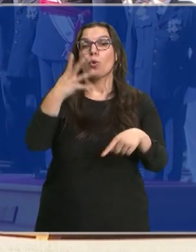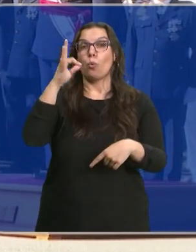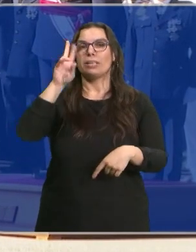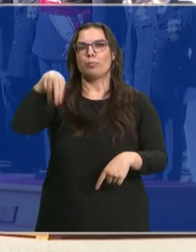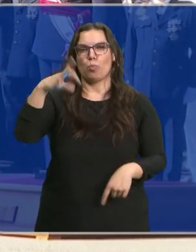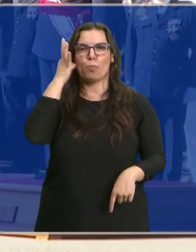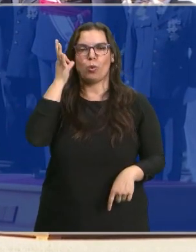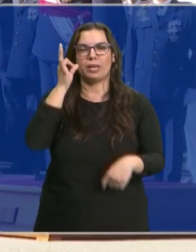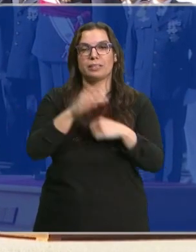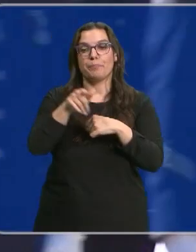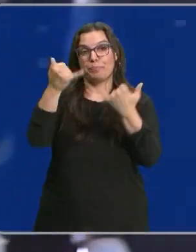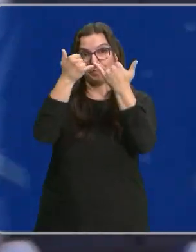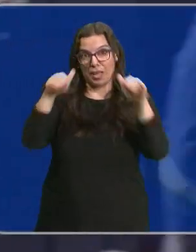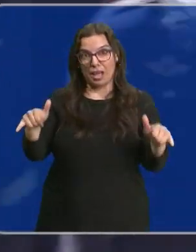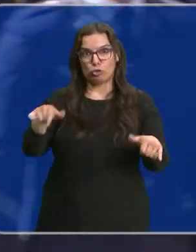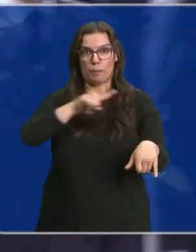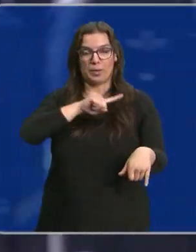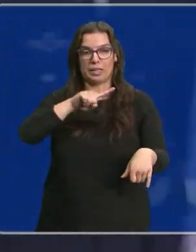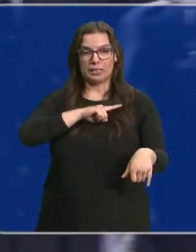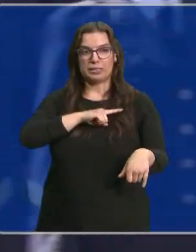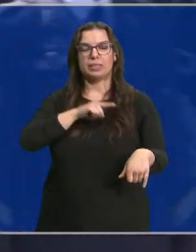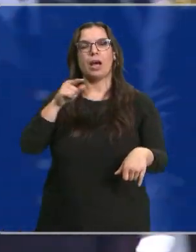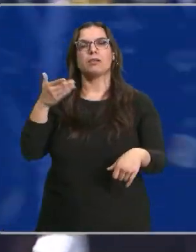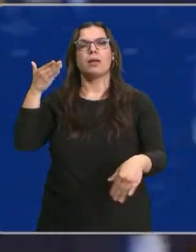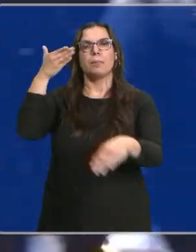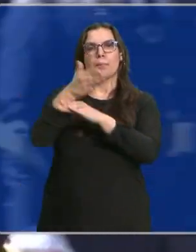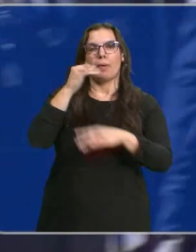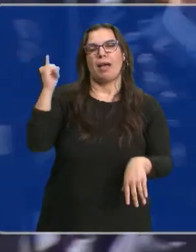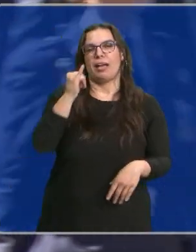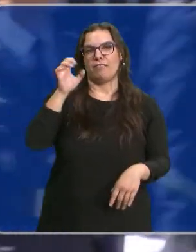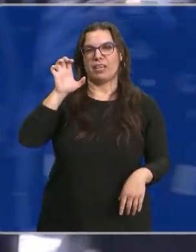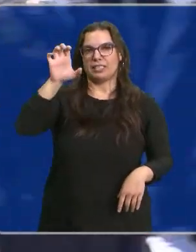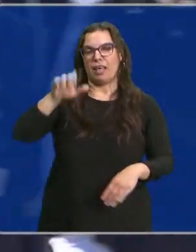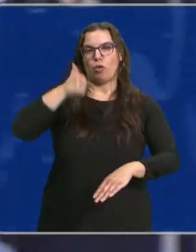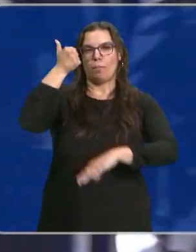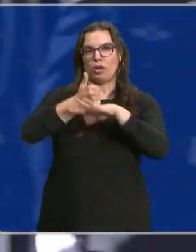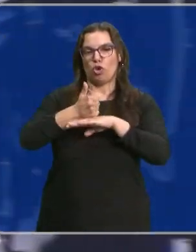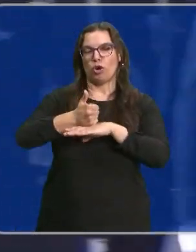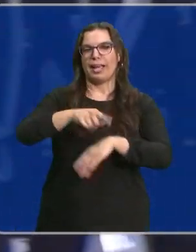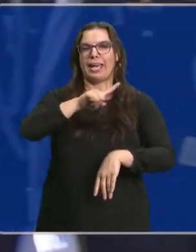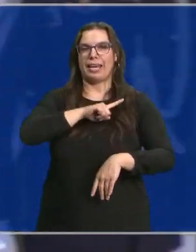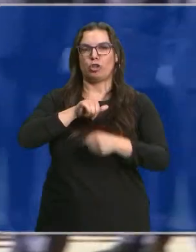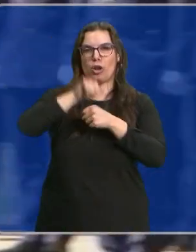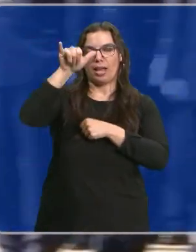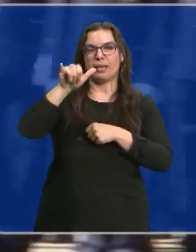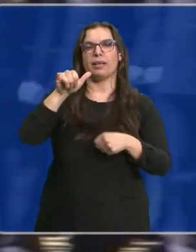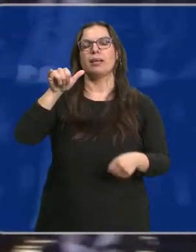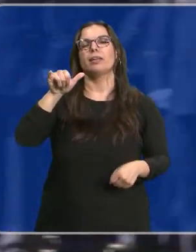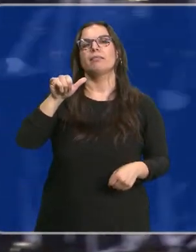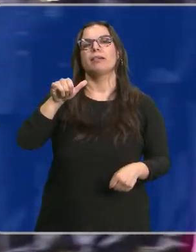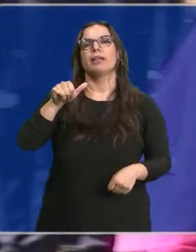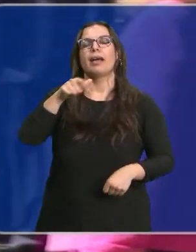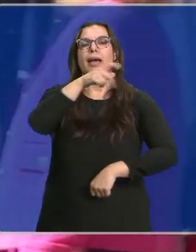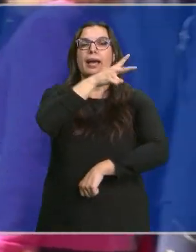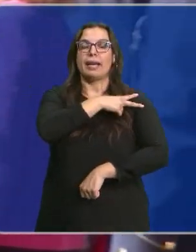son mujeres El acto castrense ha estado presidido por el jefe del Estado Mayor del Ejército del Aire el general Javier Salto